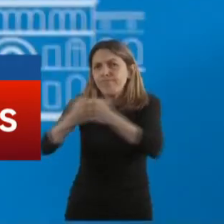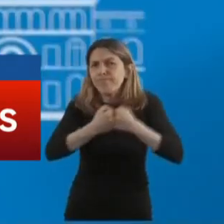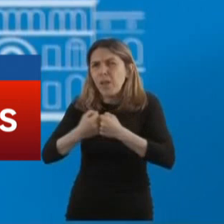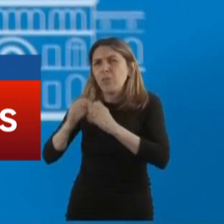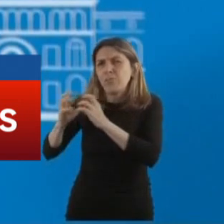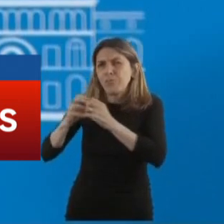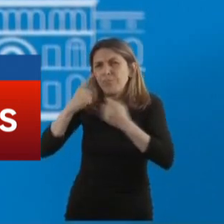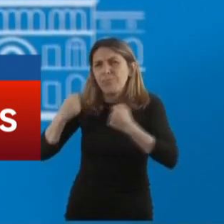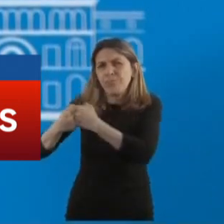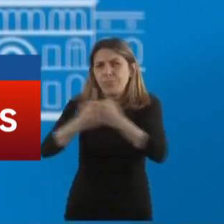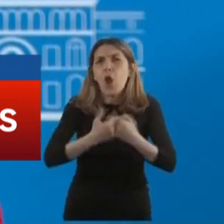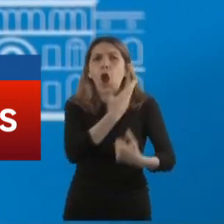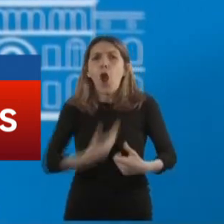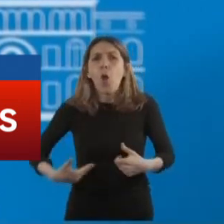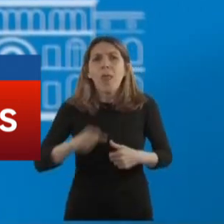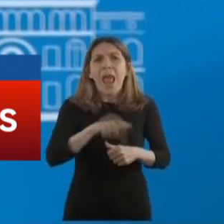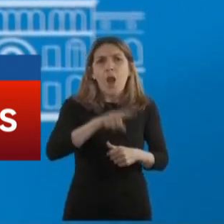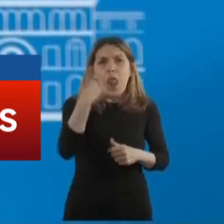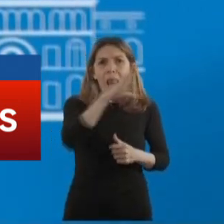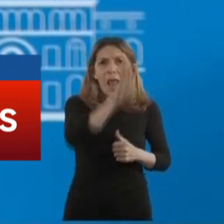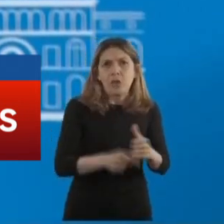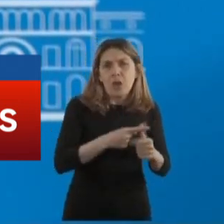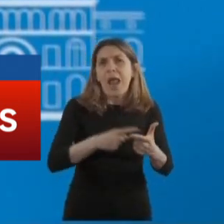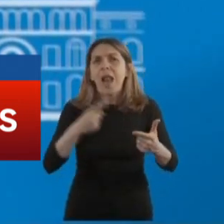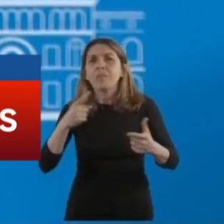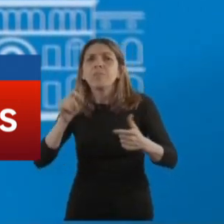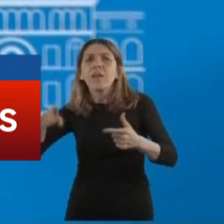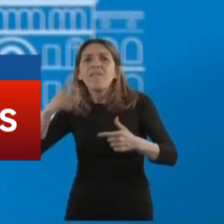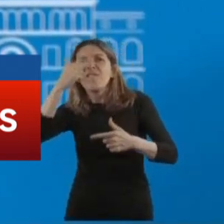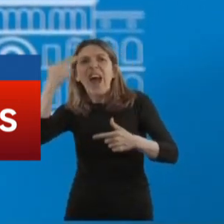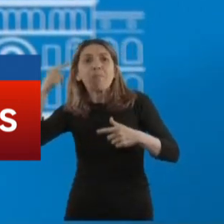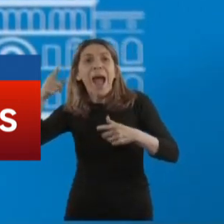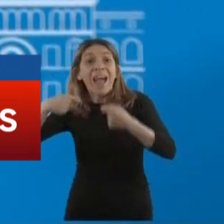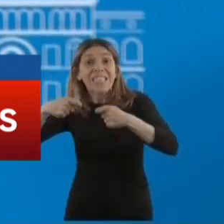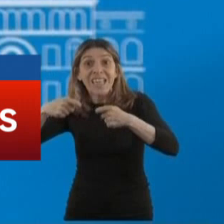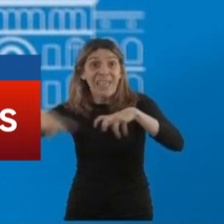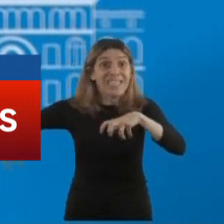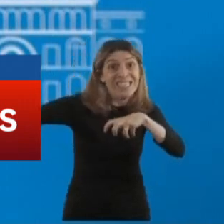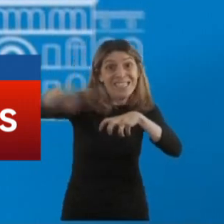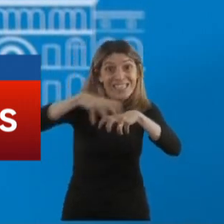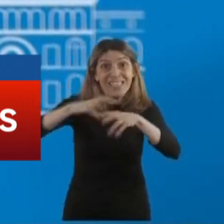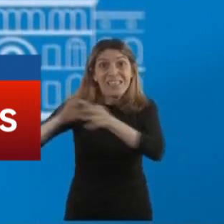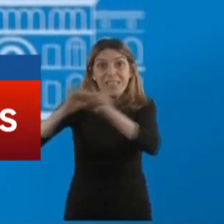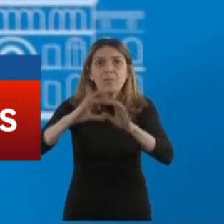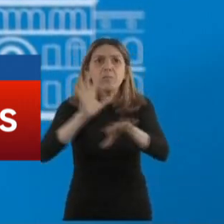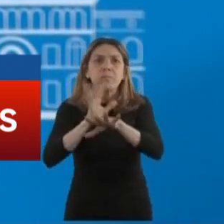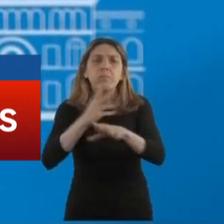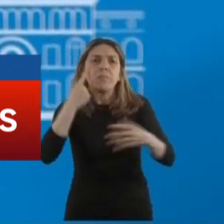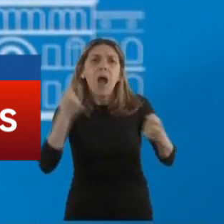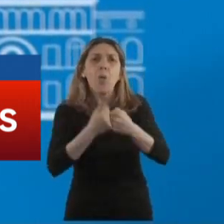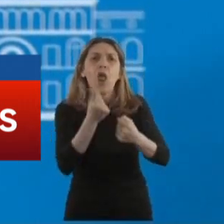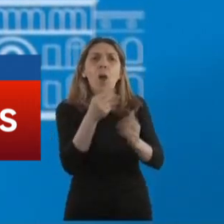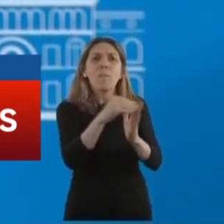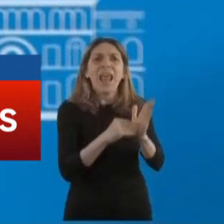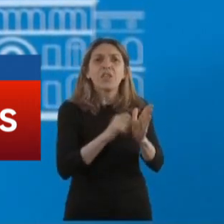acuerdo entre el gobierno argentino y la industria farmacéutica para poder estabilizar los precios desde el